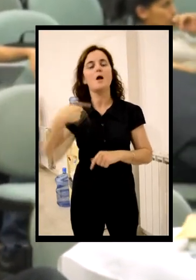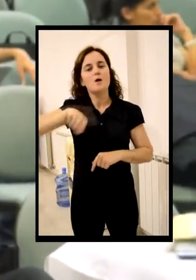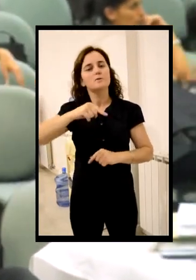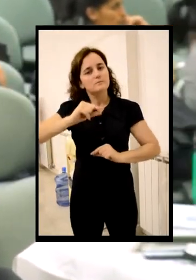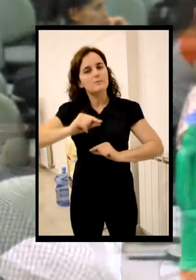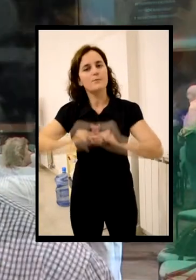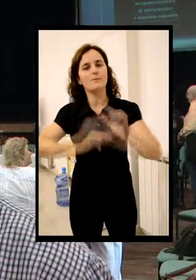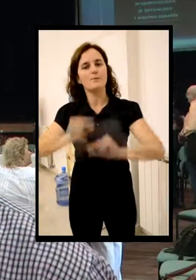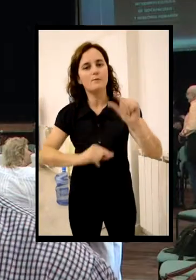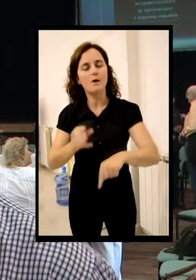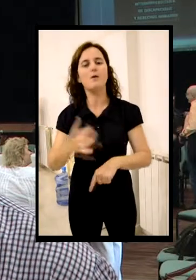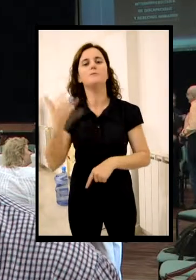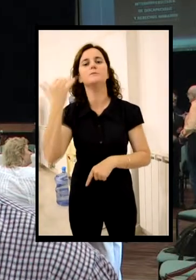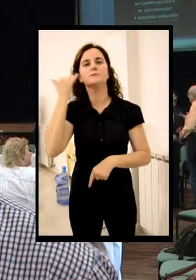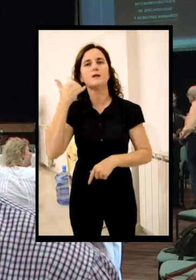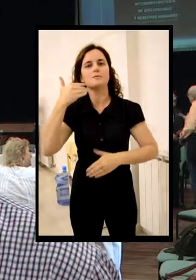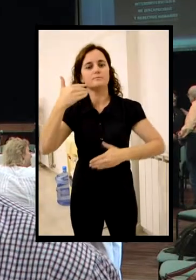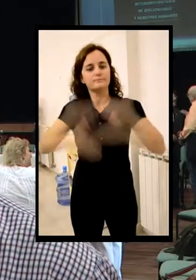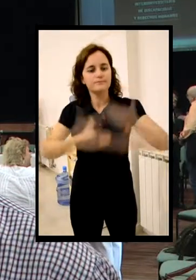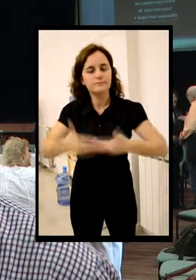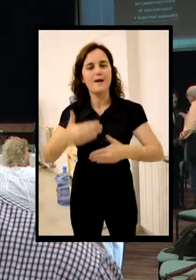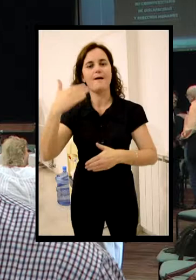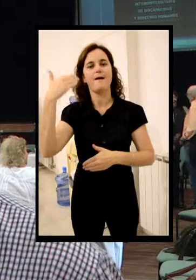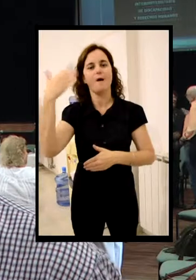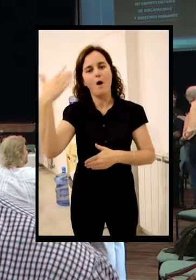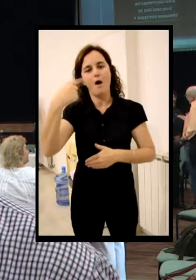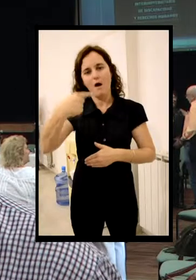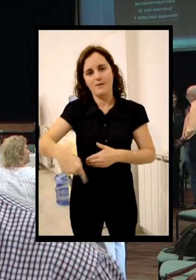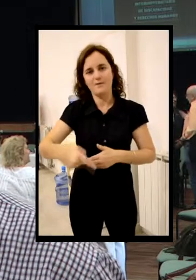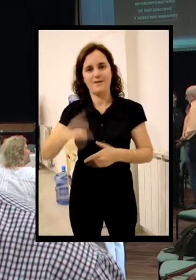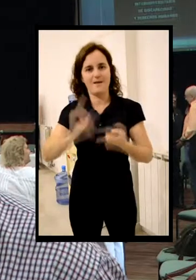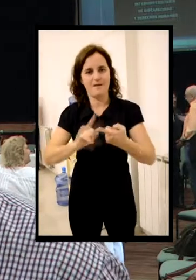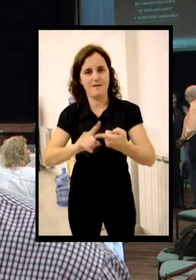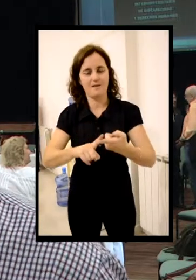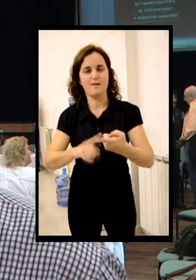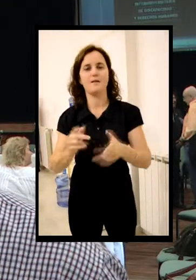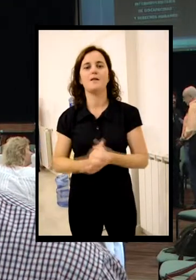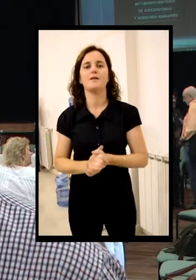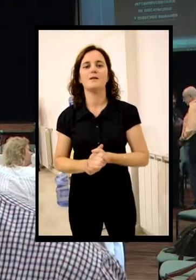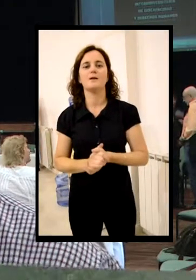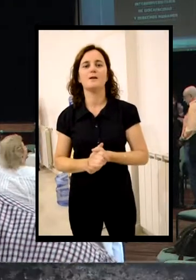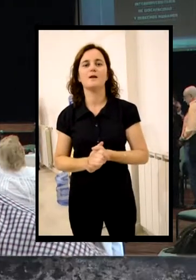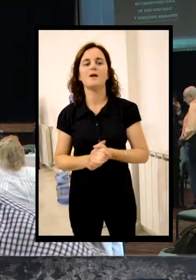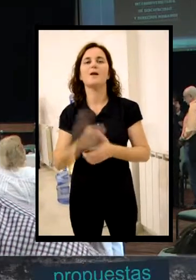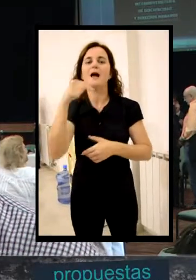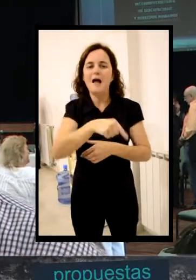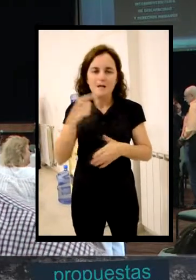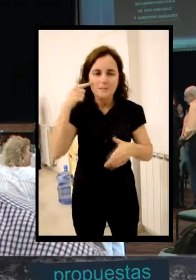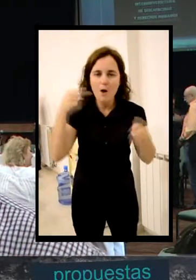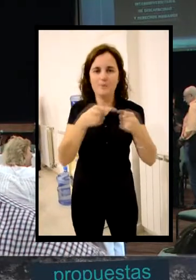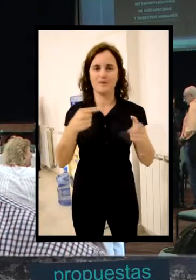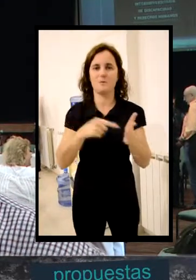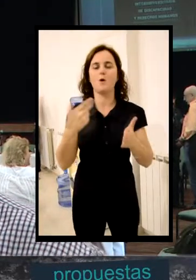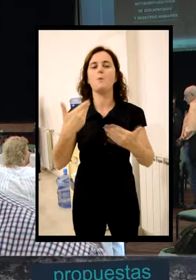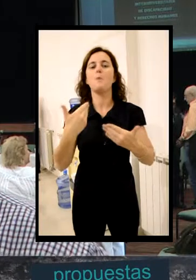de a poquito venimos generando distintas actividades en este sentido digamos en el núcleo fóbico está puesto ahí no en